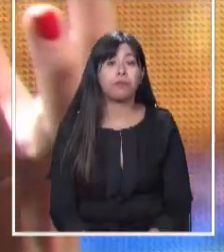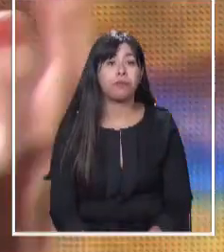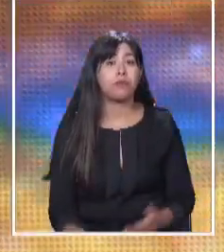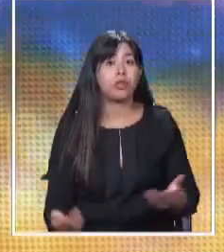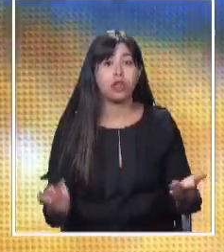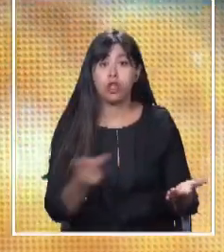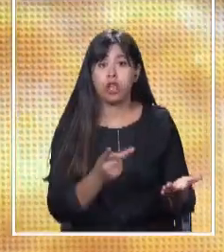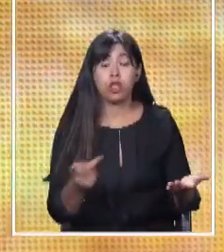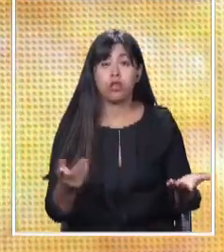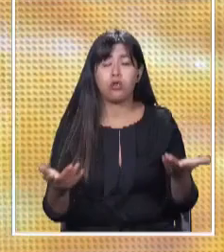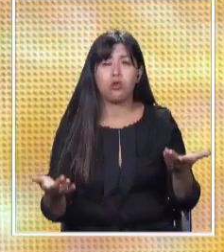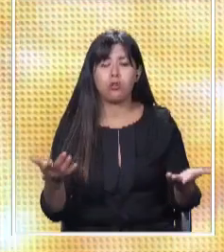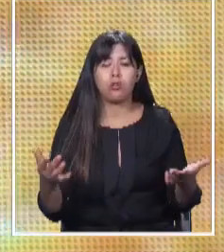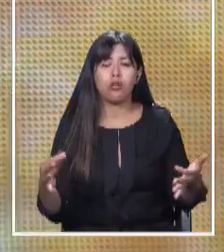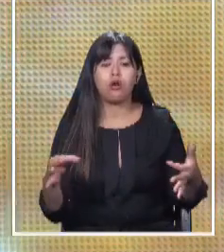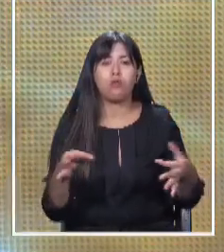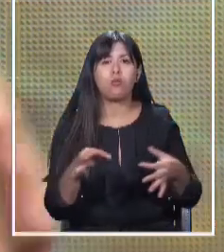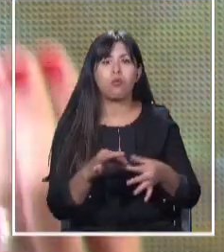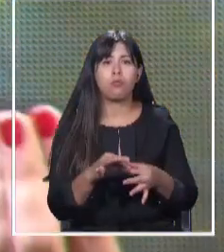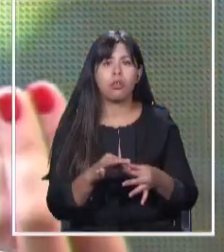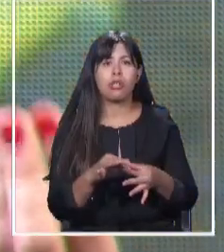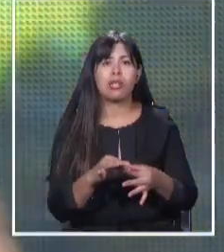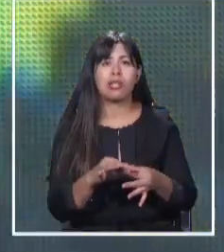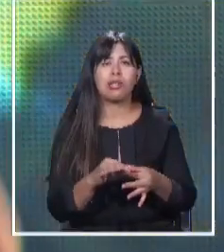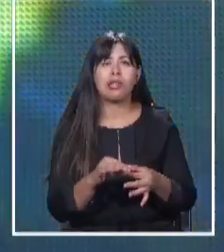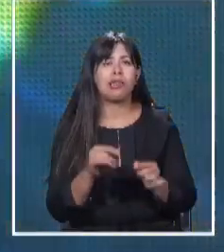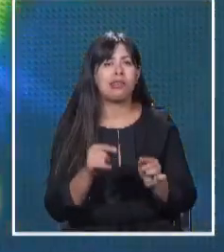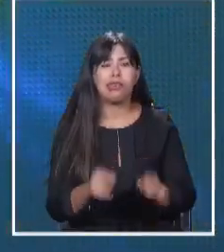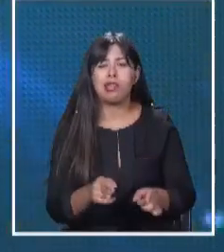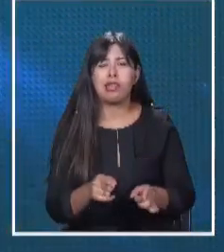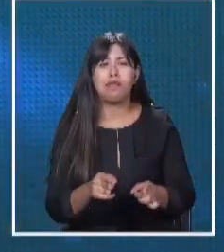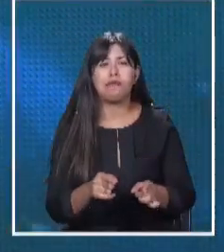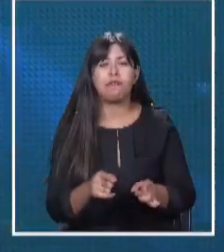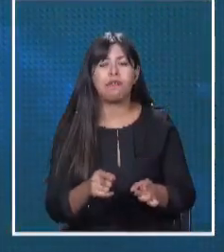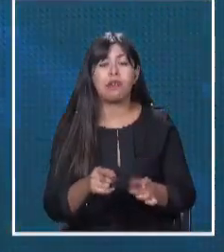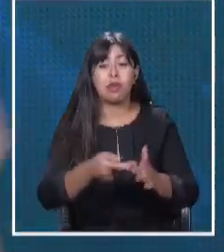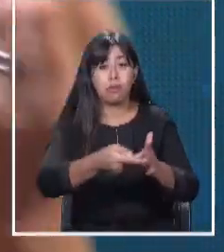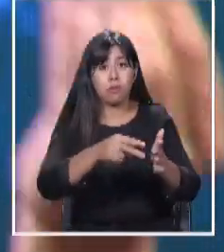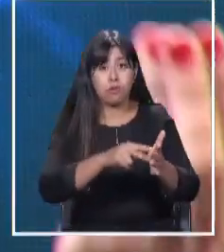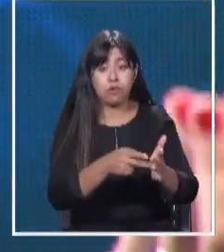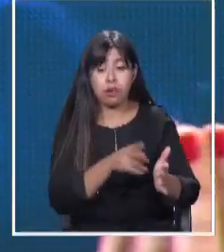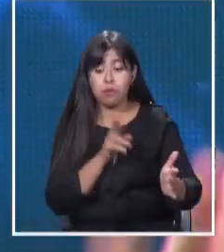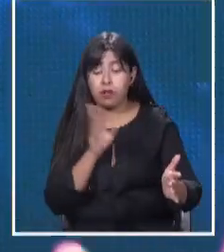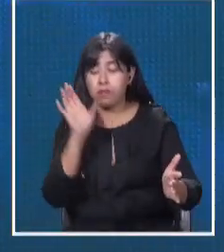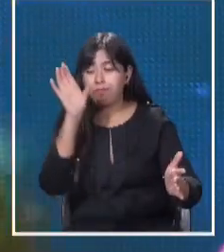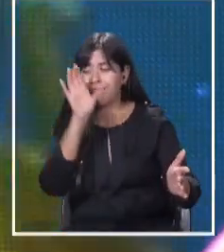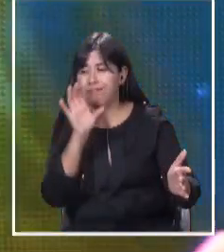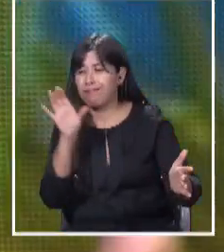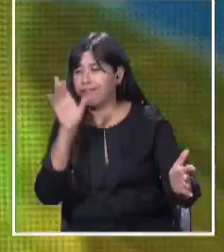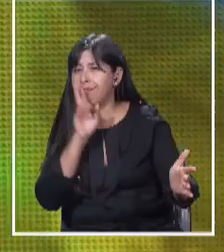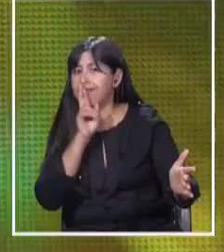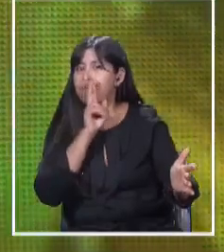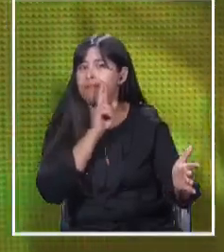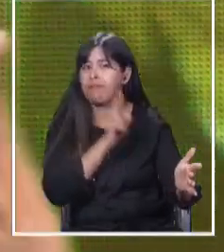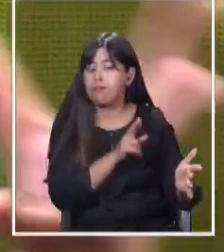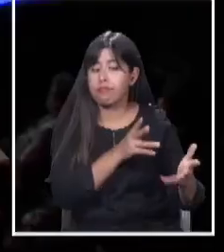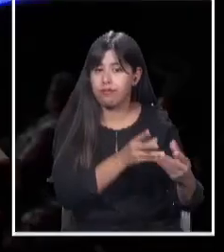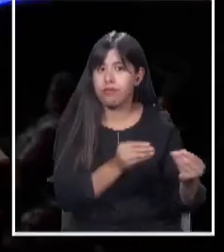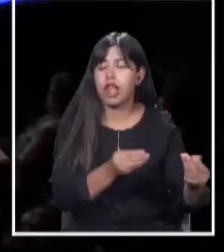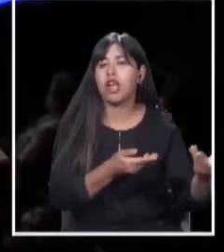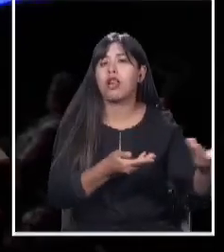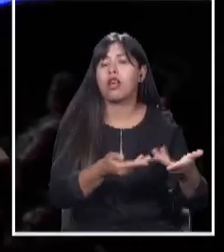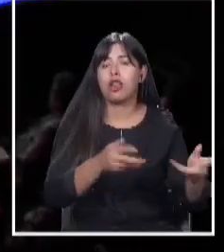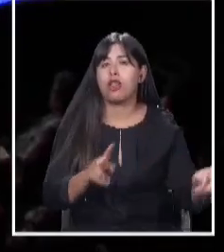cosas, te encuentras en una situación en la que tienes que buscar soluciones para que ambos mundos convivan. O sea, un